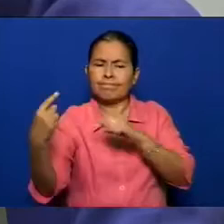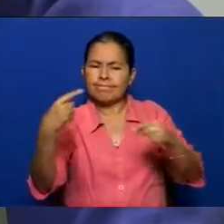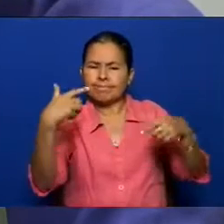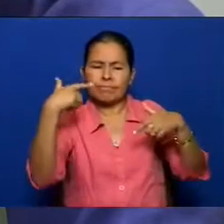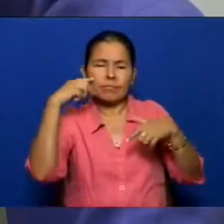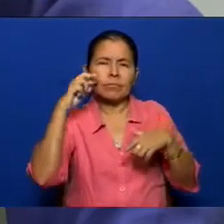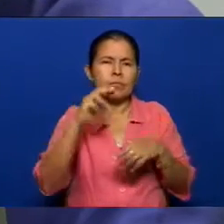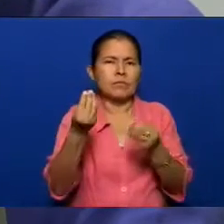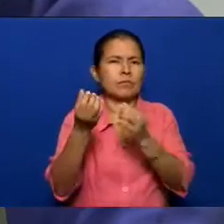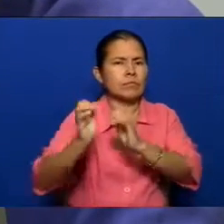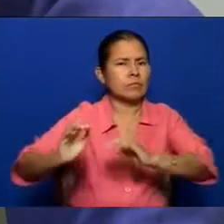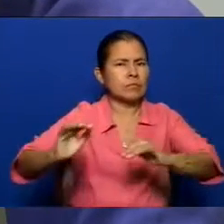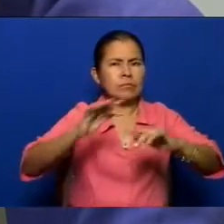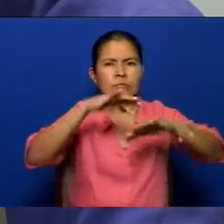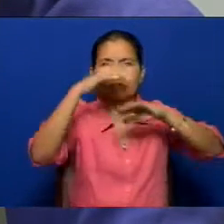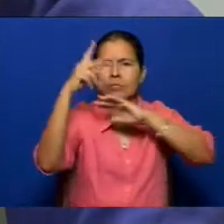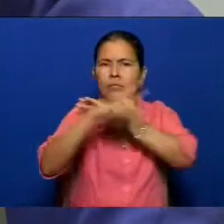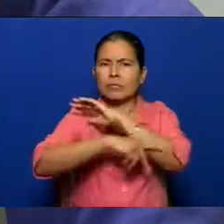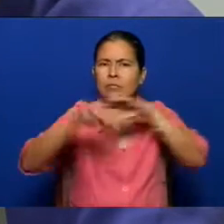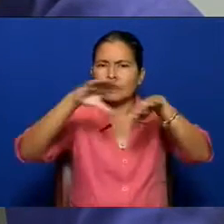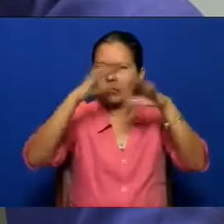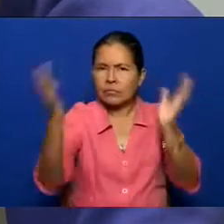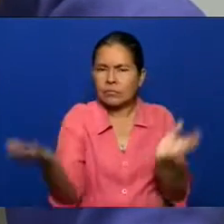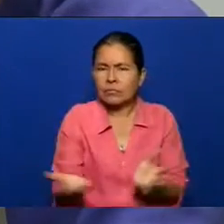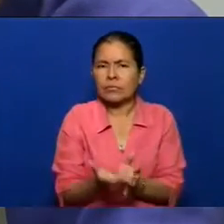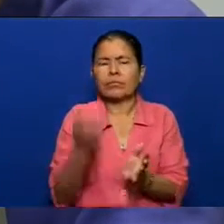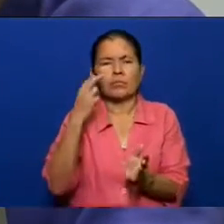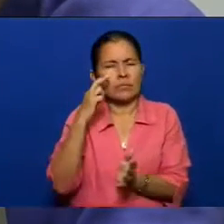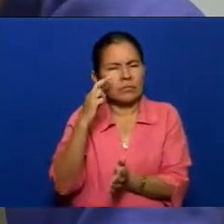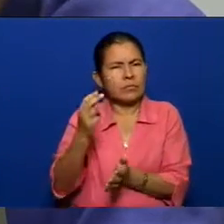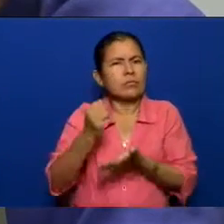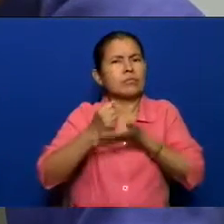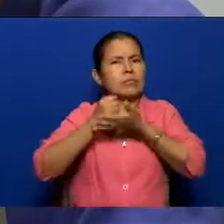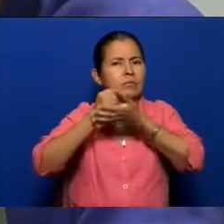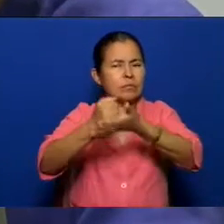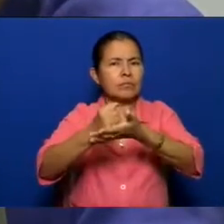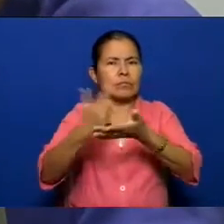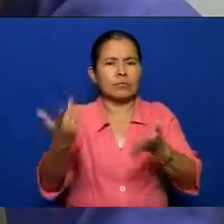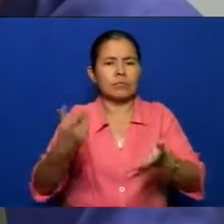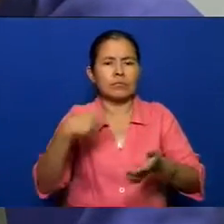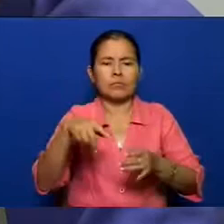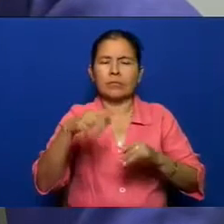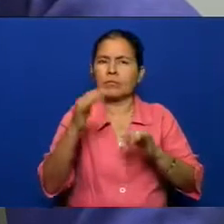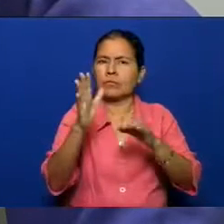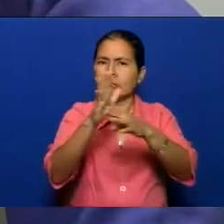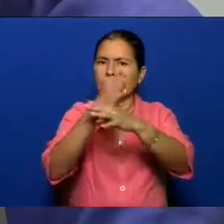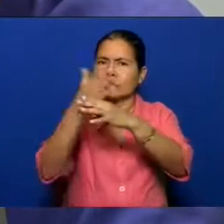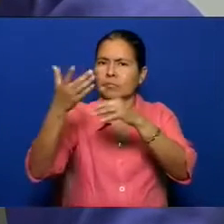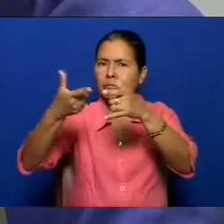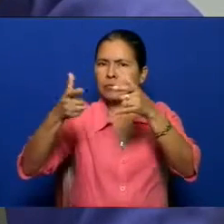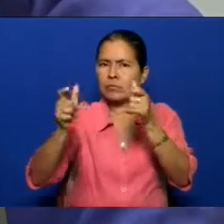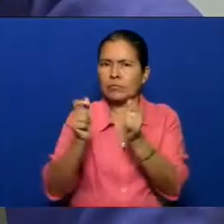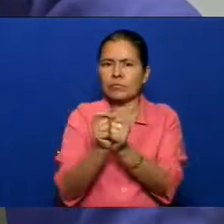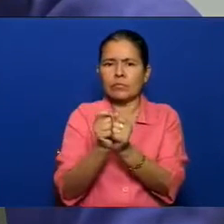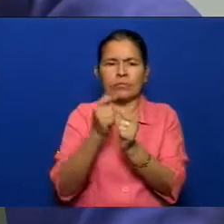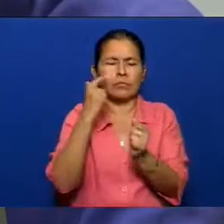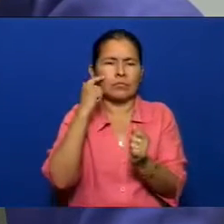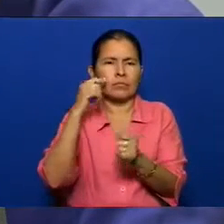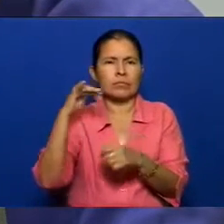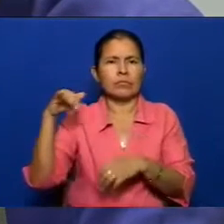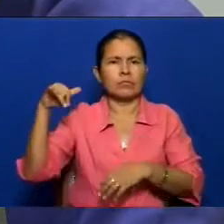orbe. Lo hemos visto también en conflictos de nación interétnicos, en